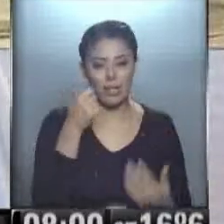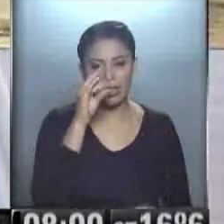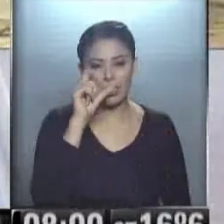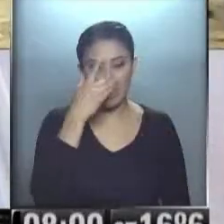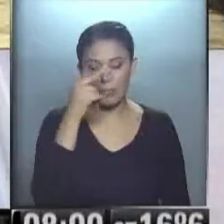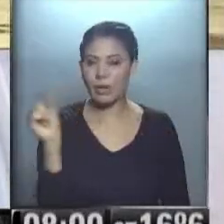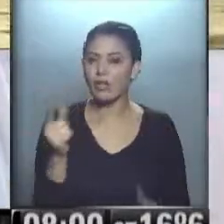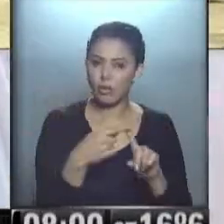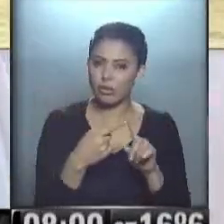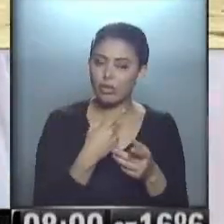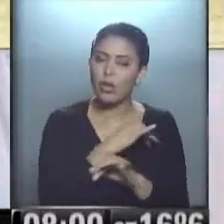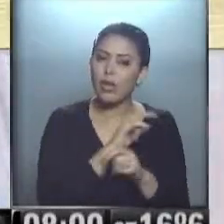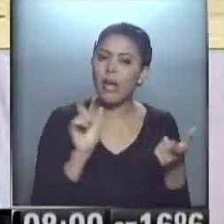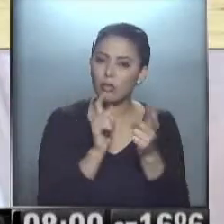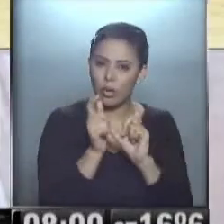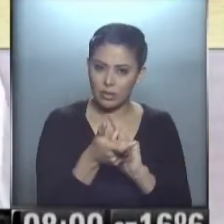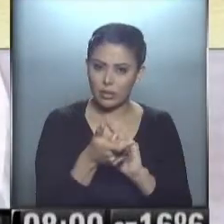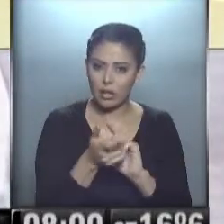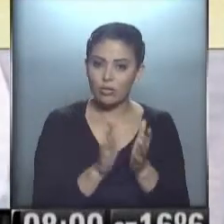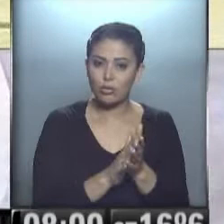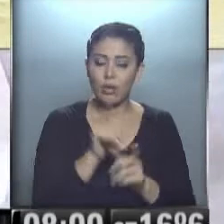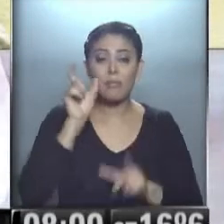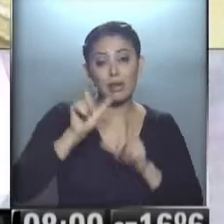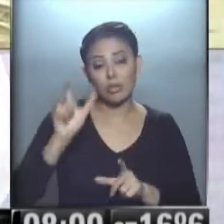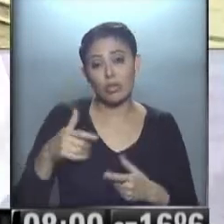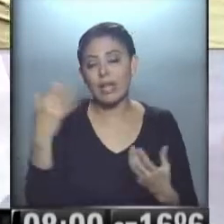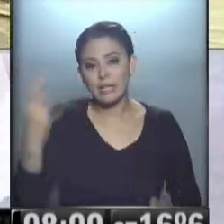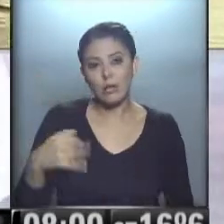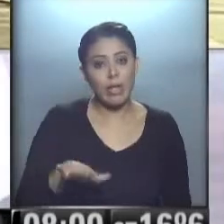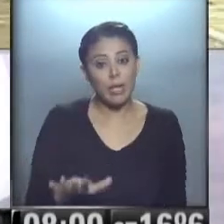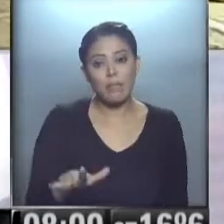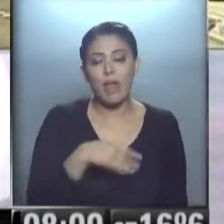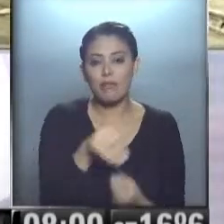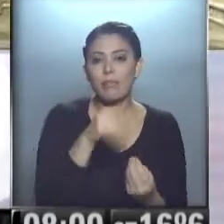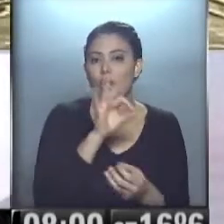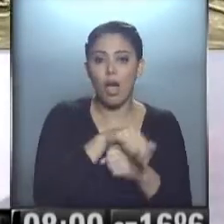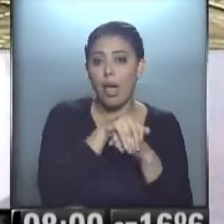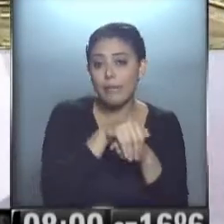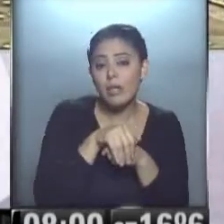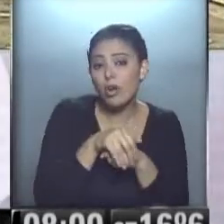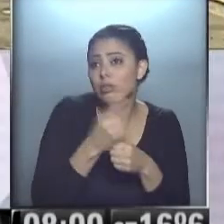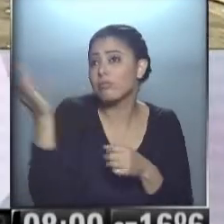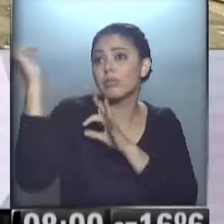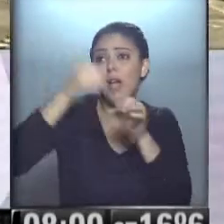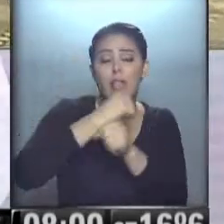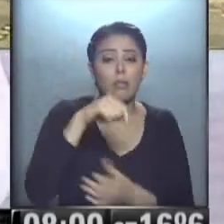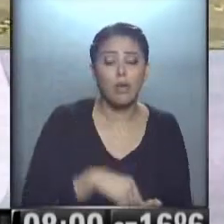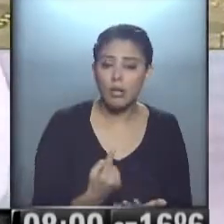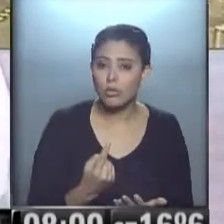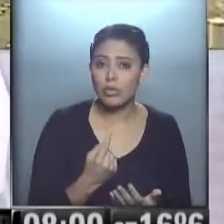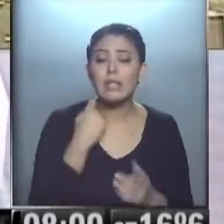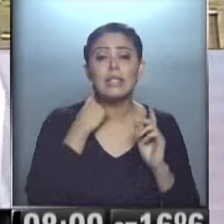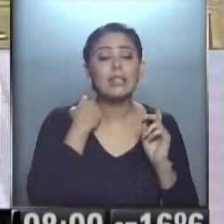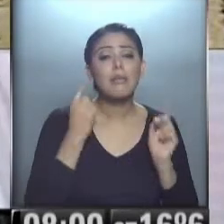ratito volvemos para actualizar la información por la gran cantidad de gente que debe estar esperando familiares o amigos que llegan a buenos aires y para